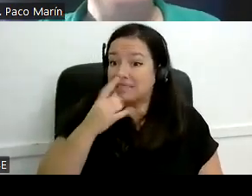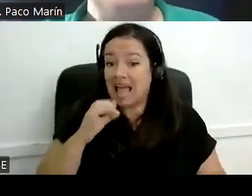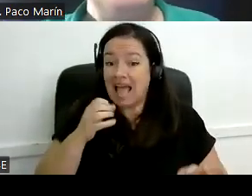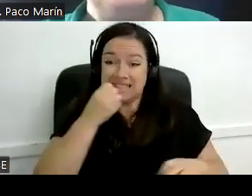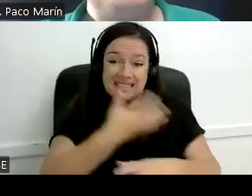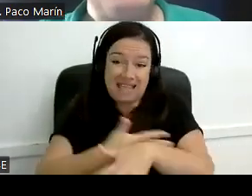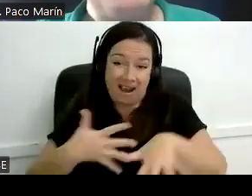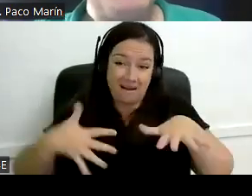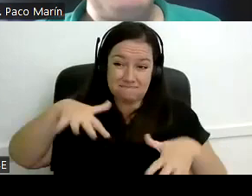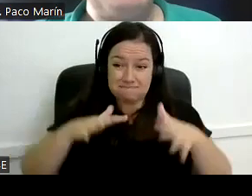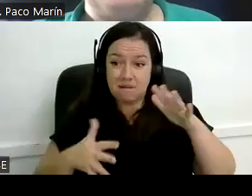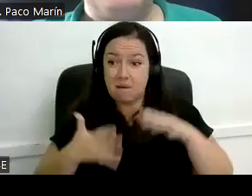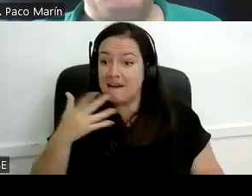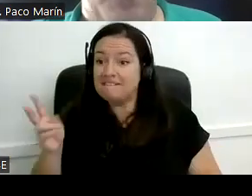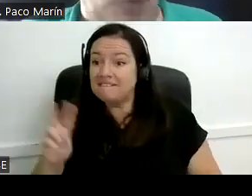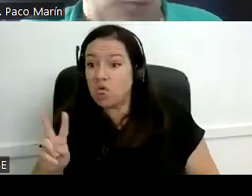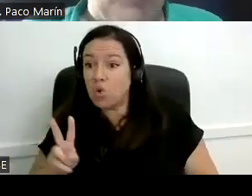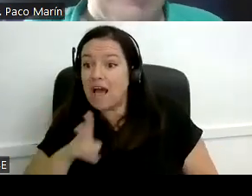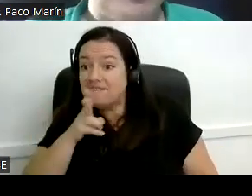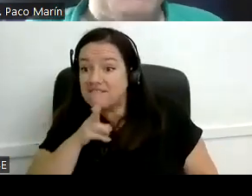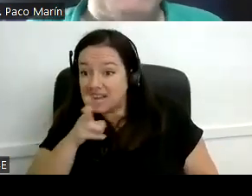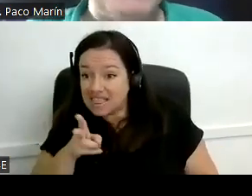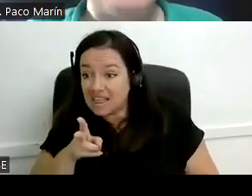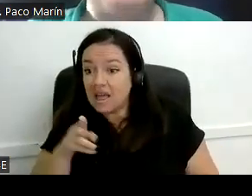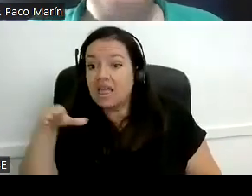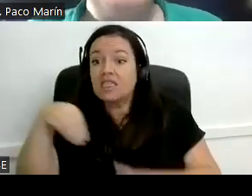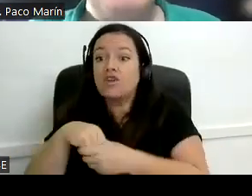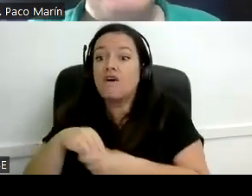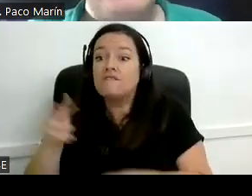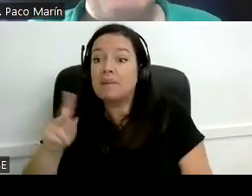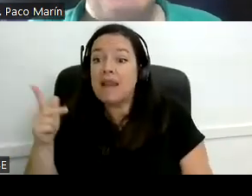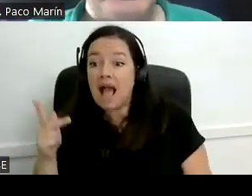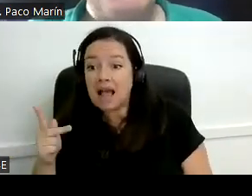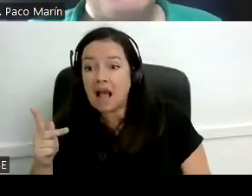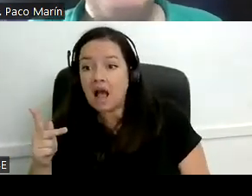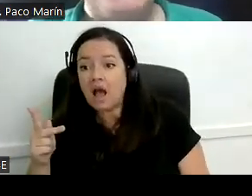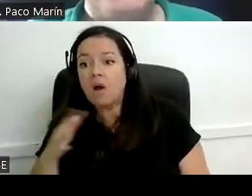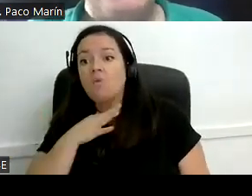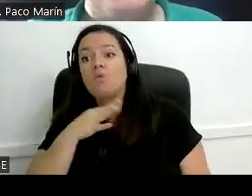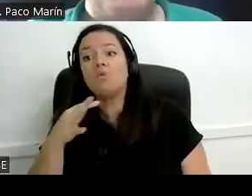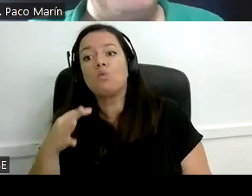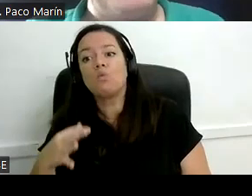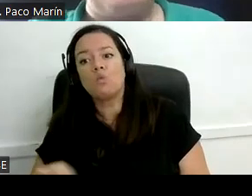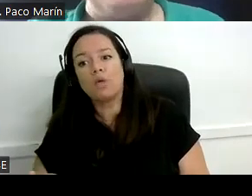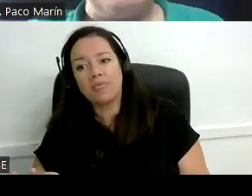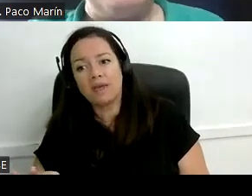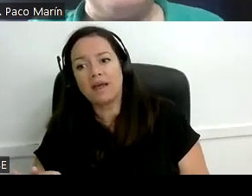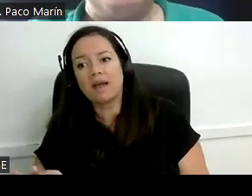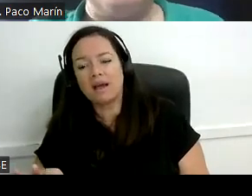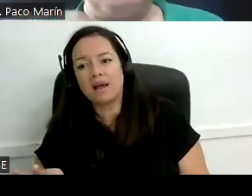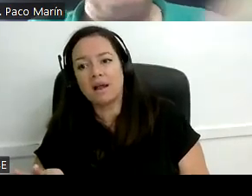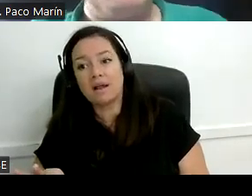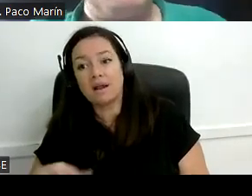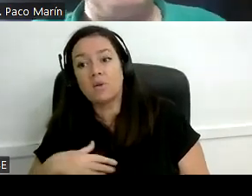tipo, tomar verdura verde, como son ricos en vitamina K, puede contraindicar, puede hacer que